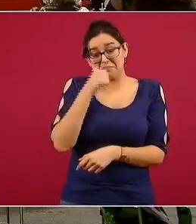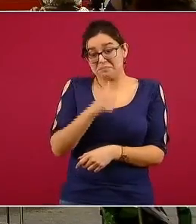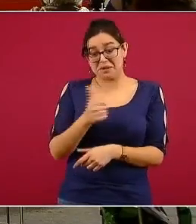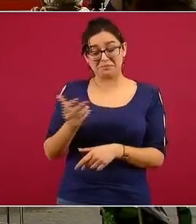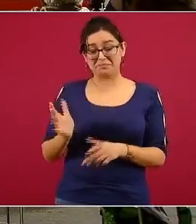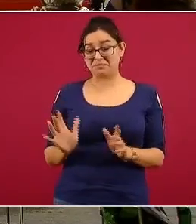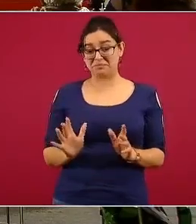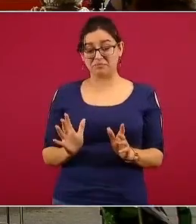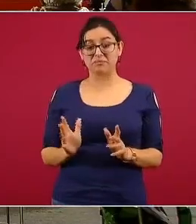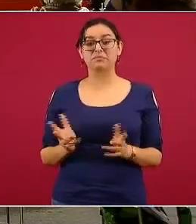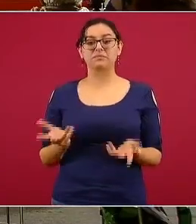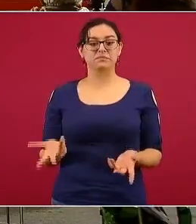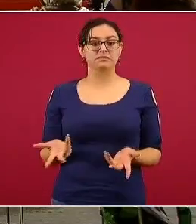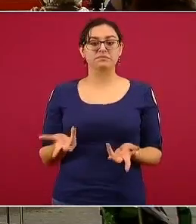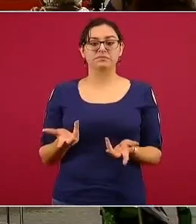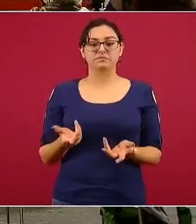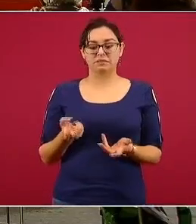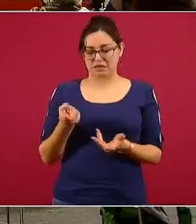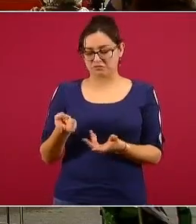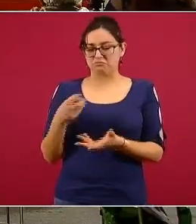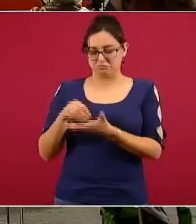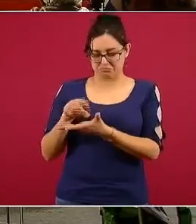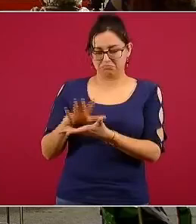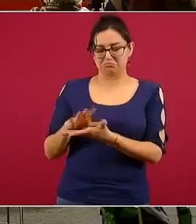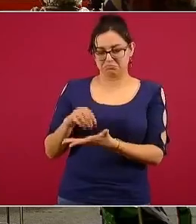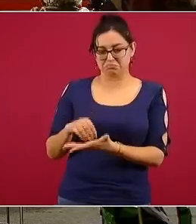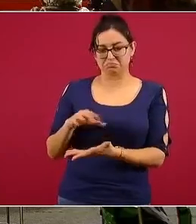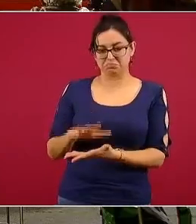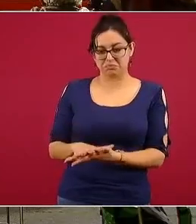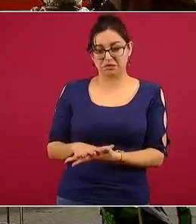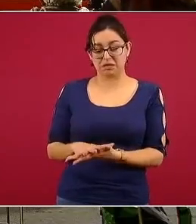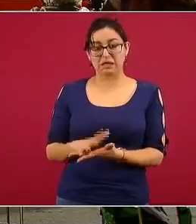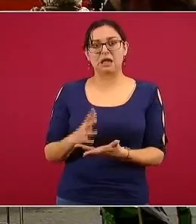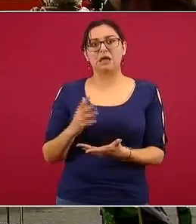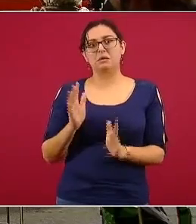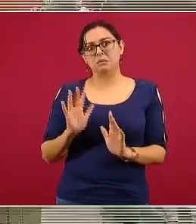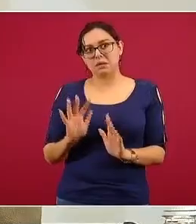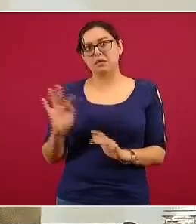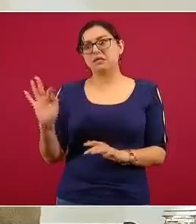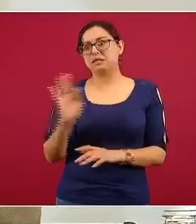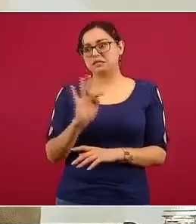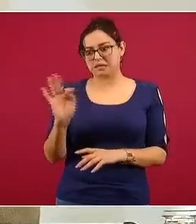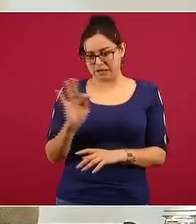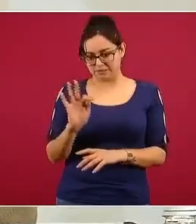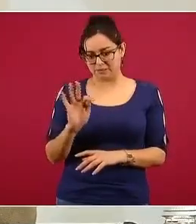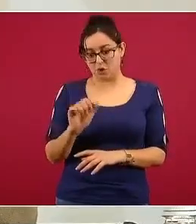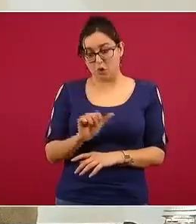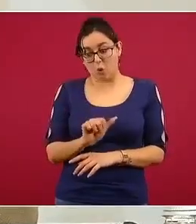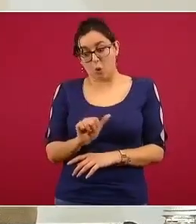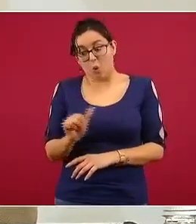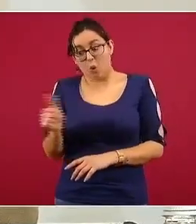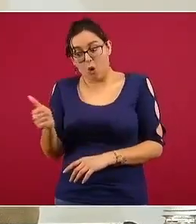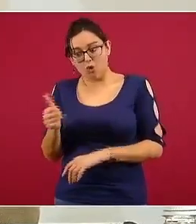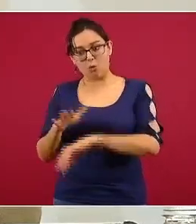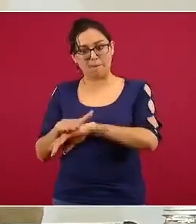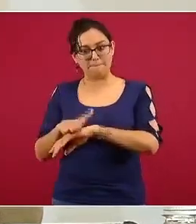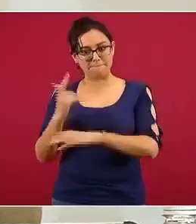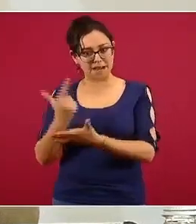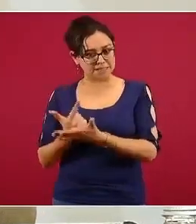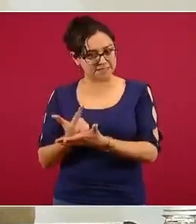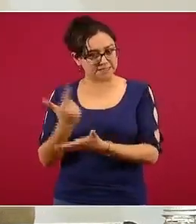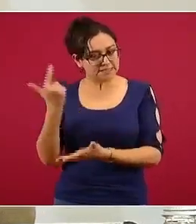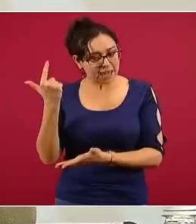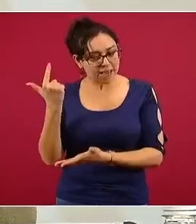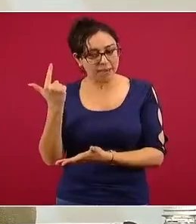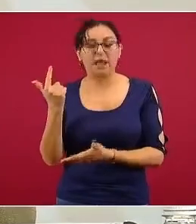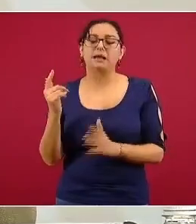está recogiendo también estos datos. Hay otros efectos que pueden ser más graves y que son precisamente uno de los objetivos no sé